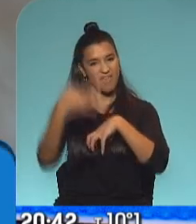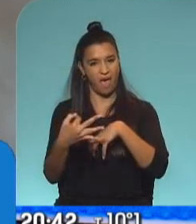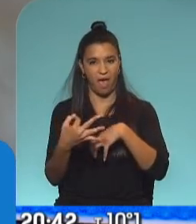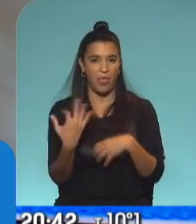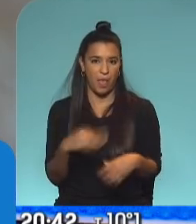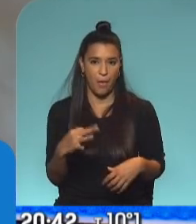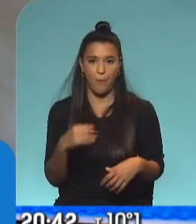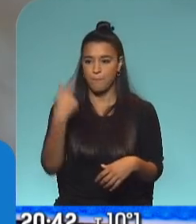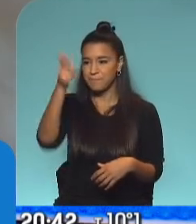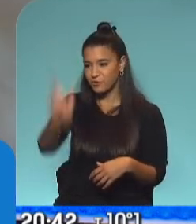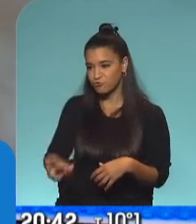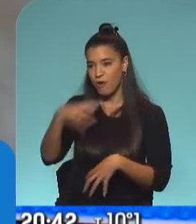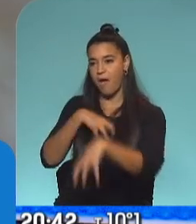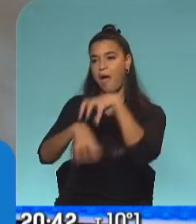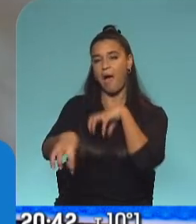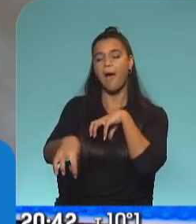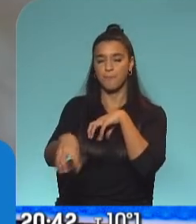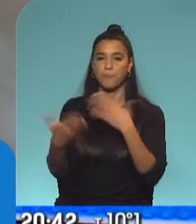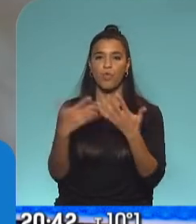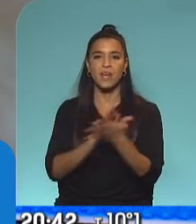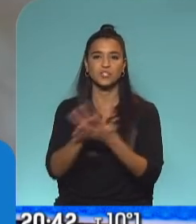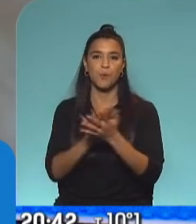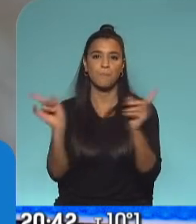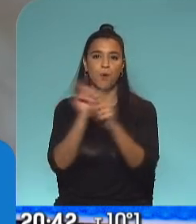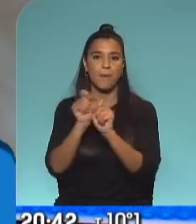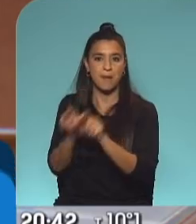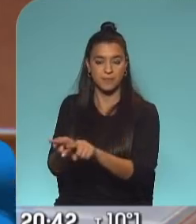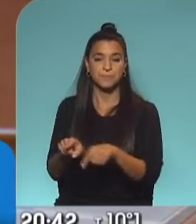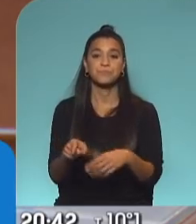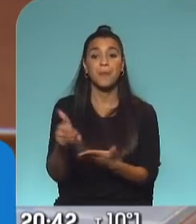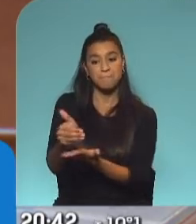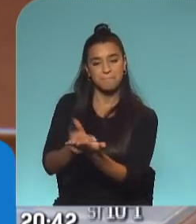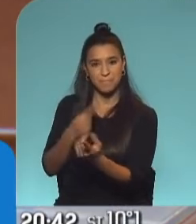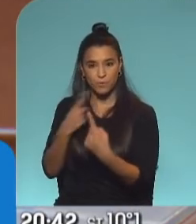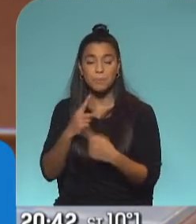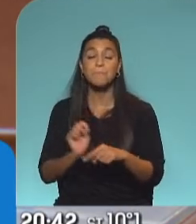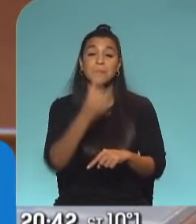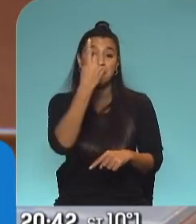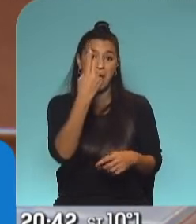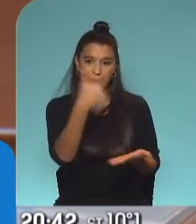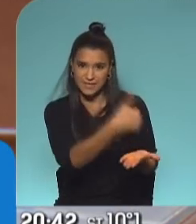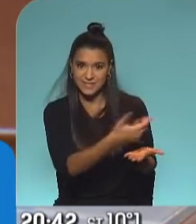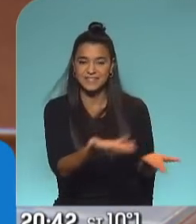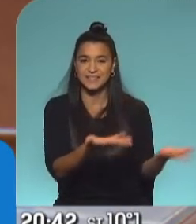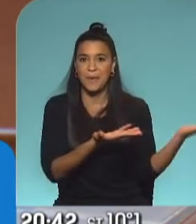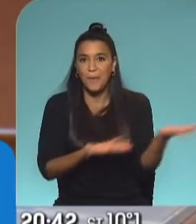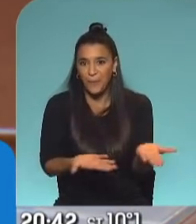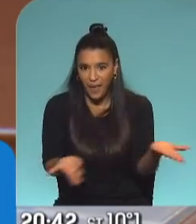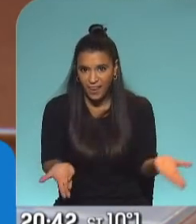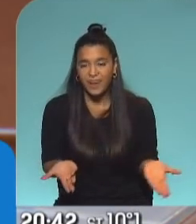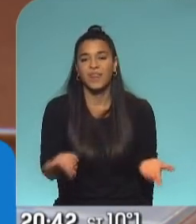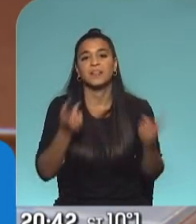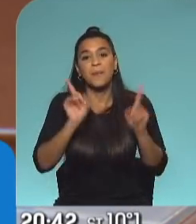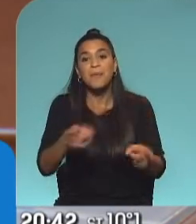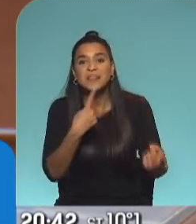en el lugar del otro, de la otra, y poder resolver sus problemas. Ya vamos a ir a las preguntas del público, pero es la primera vez que la tenemos aquí y también parte